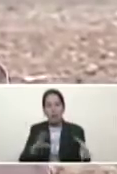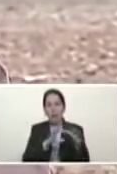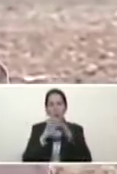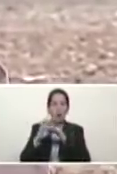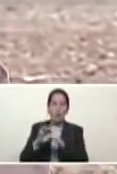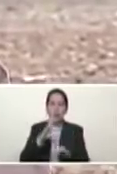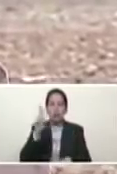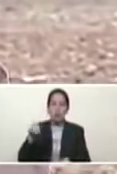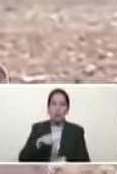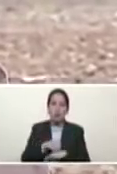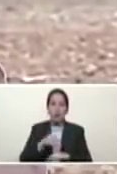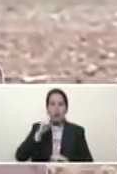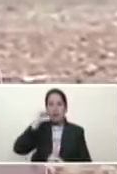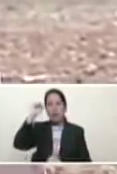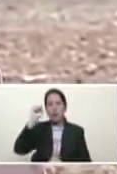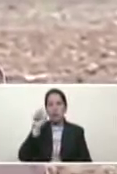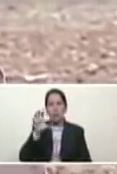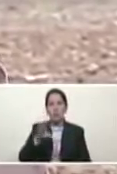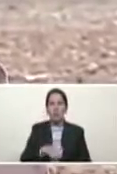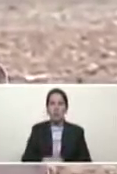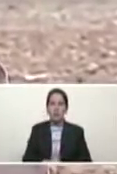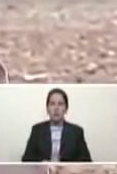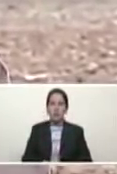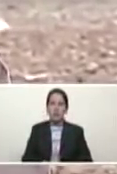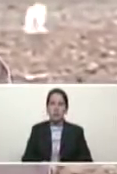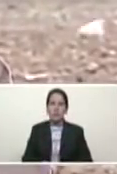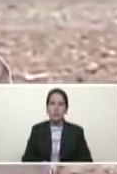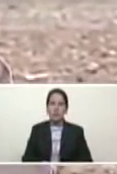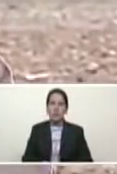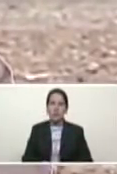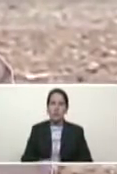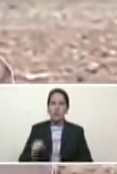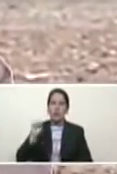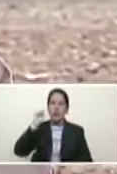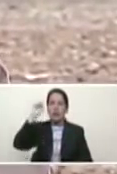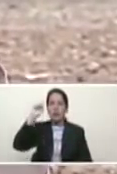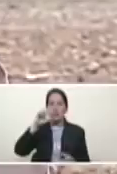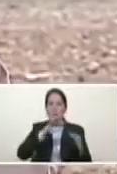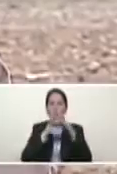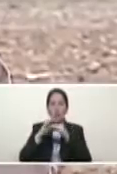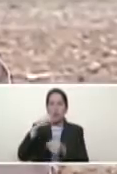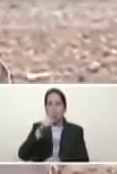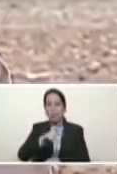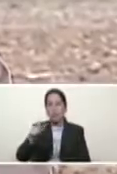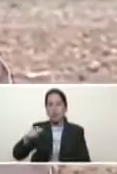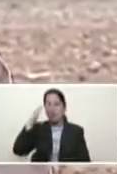nacional. ¡Que viva nuestra patria! ¡Que viva la Unión Cívico-Militar!